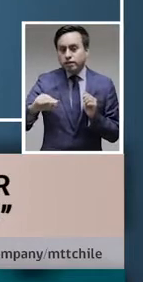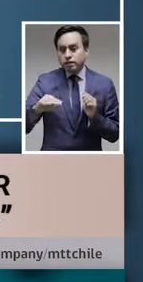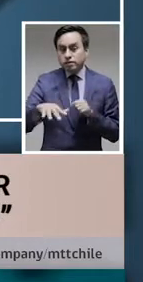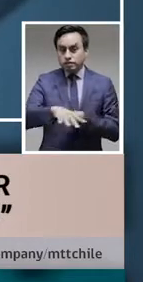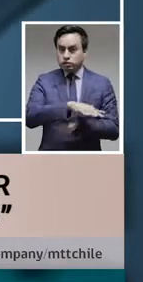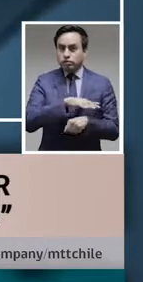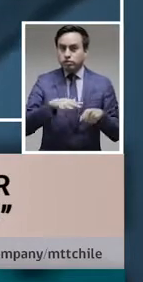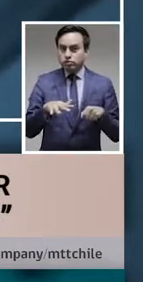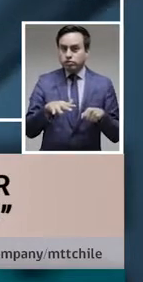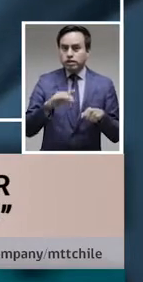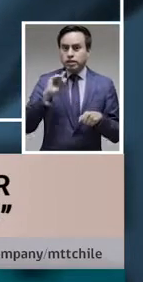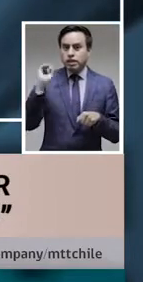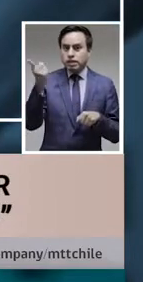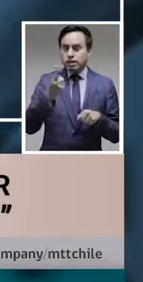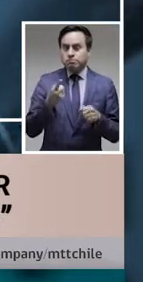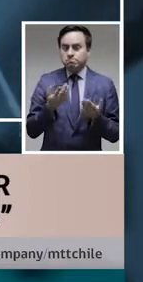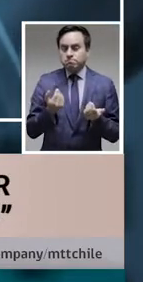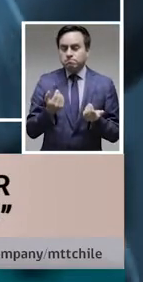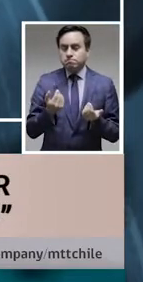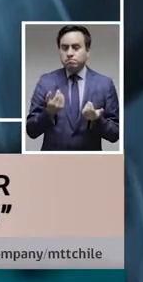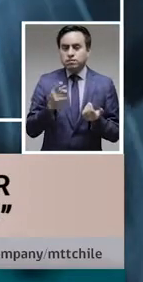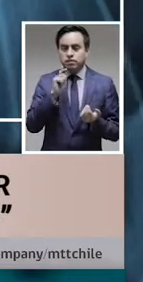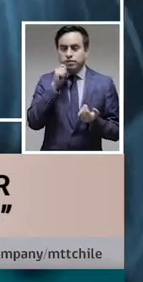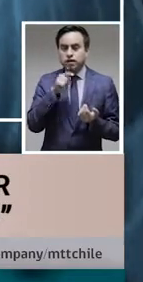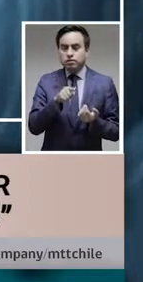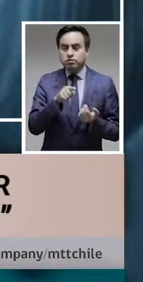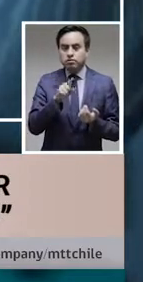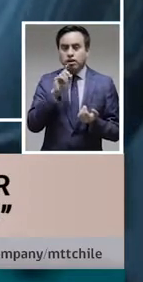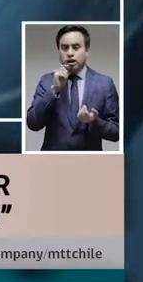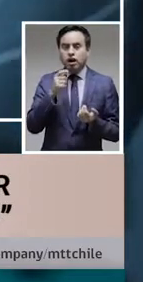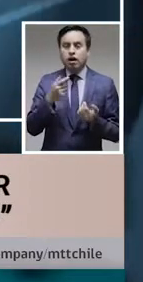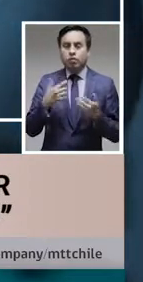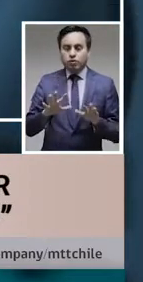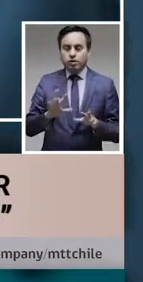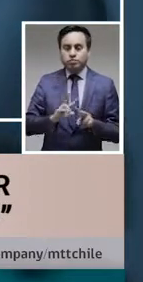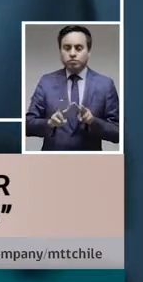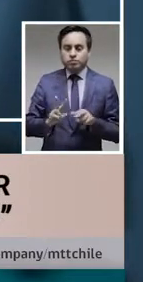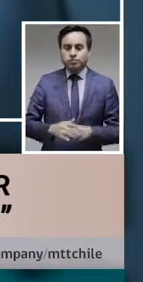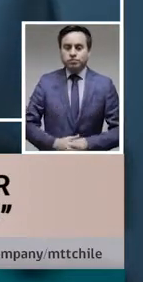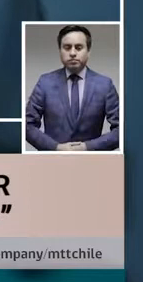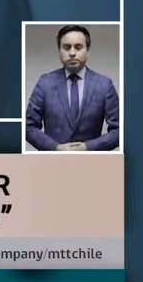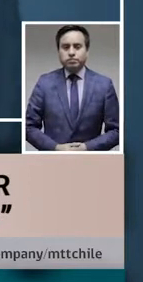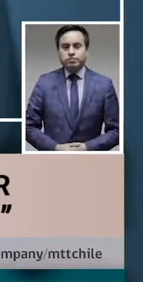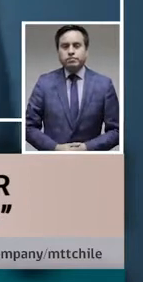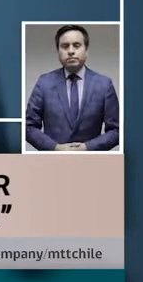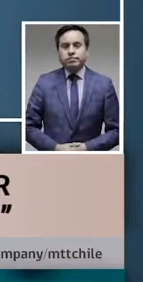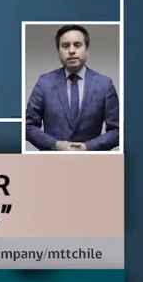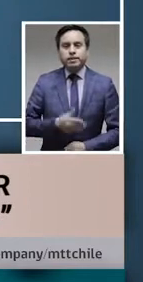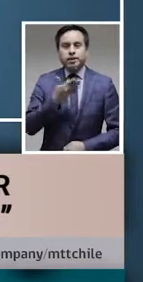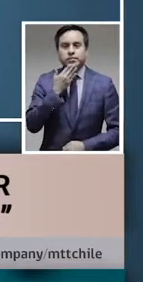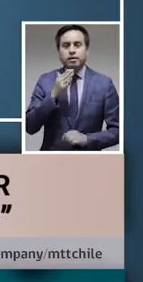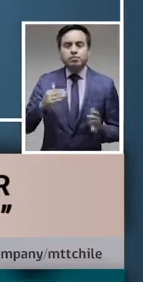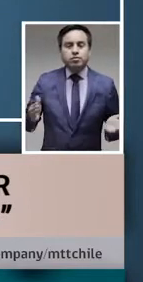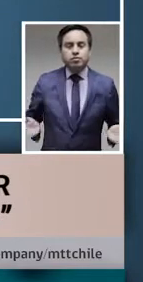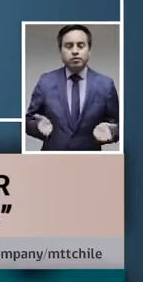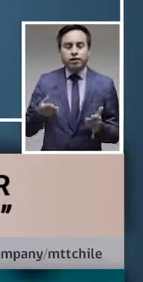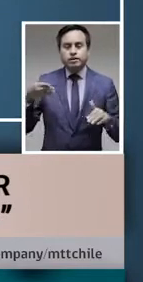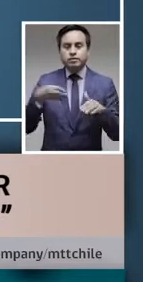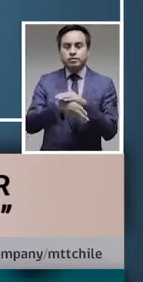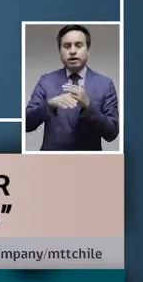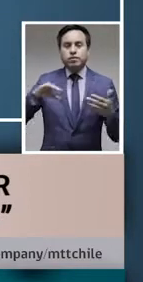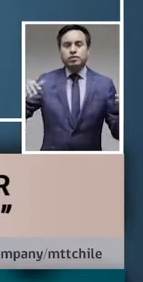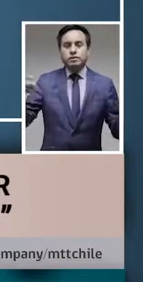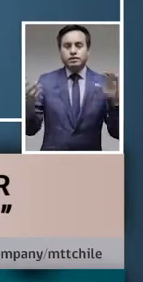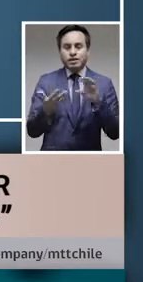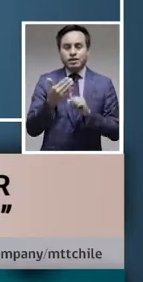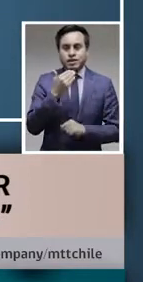situación general así lo amerita, y eso es lo que ha ocurrido. Hemos promovido también la accesibilidad